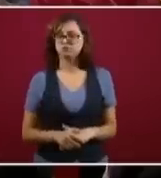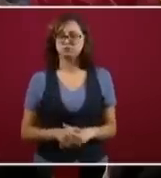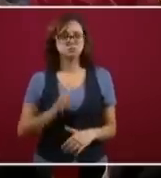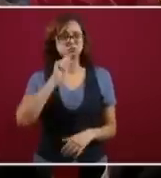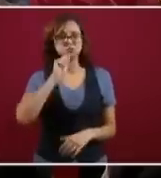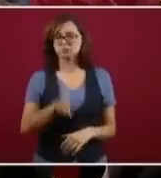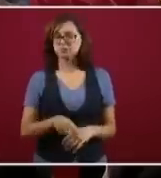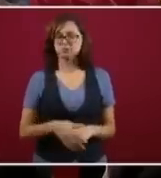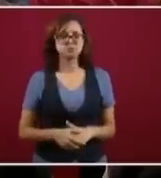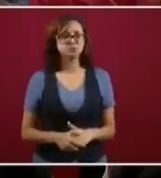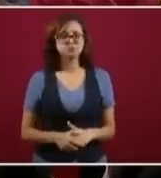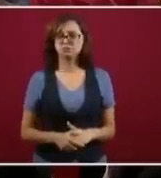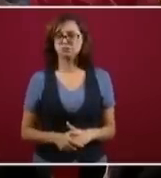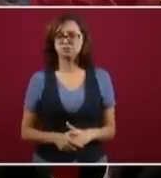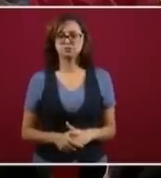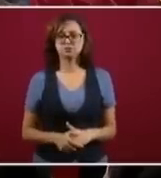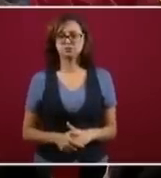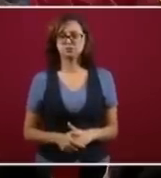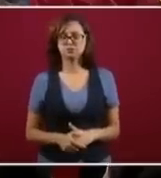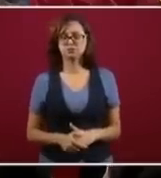Tampoco.